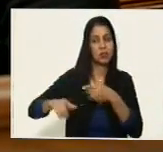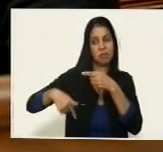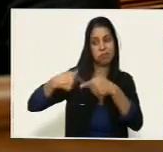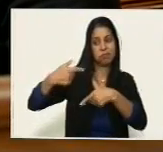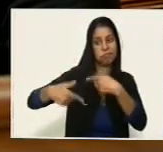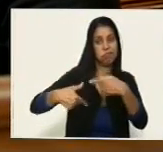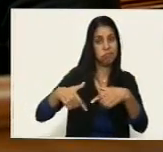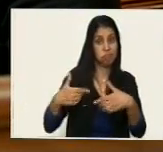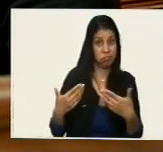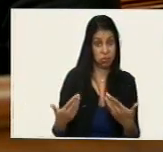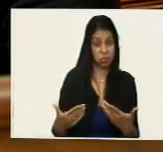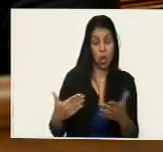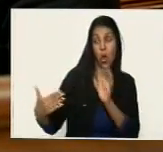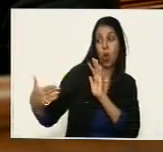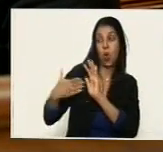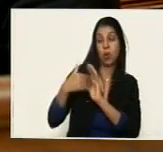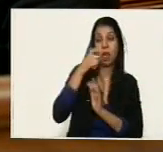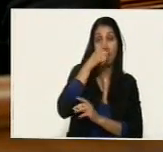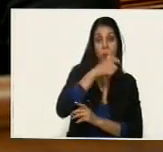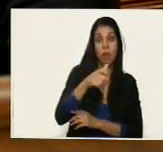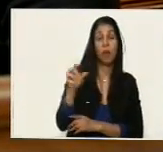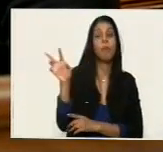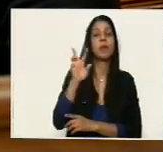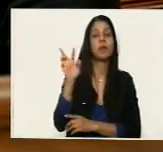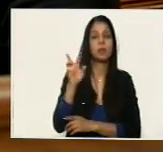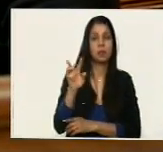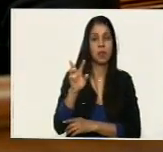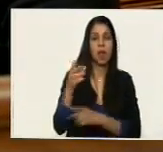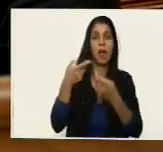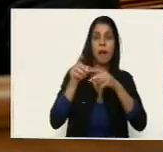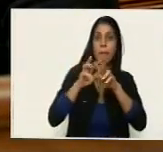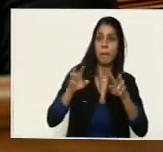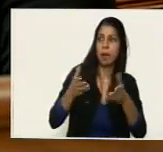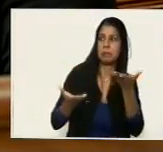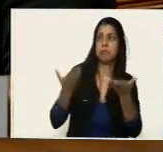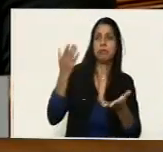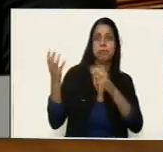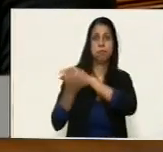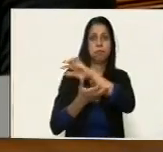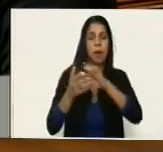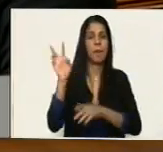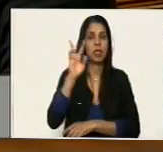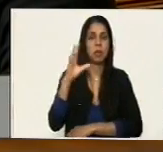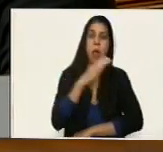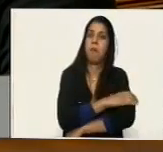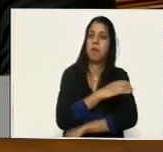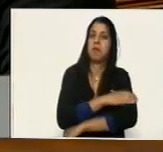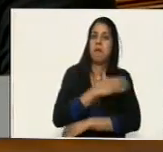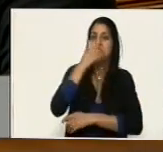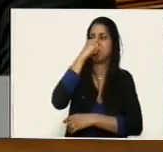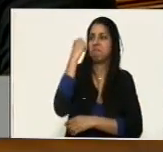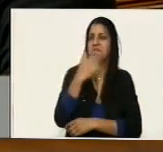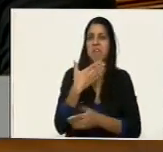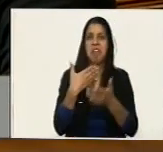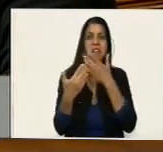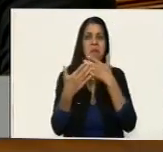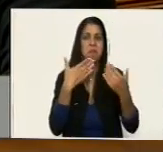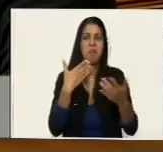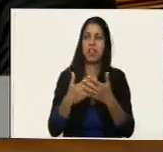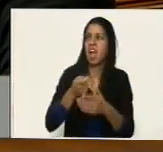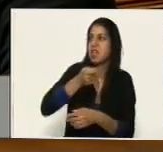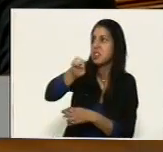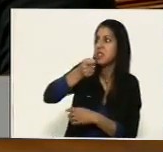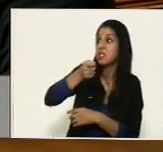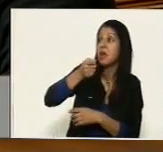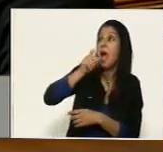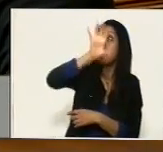en contra del pueblo venezolano, de la paz y la estabilidad de la nación, estimulan nacional